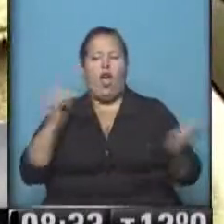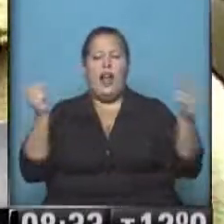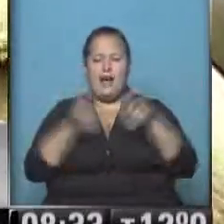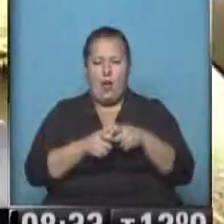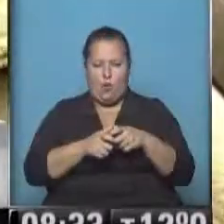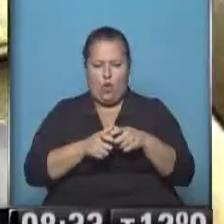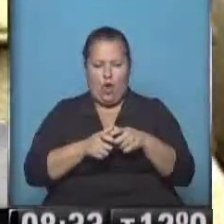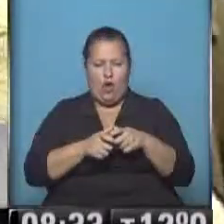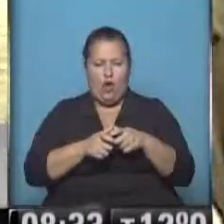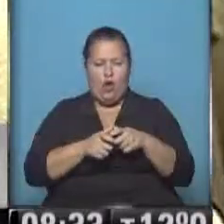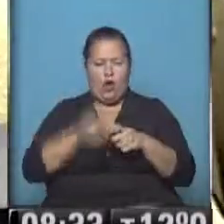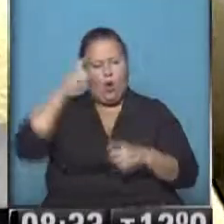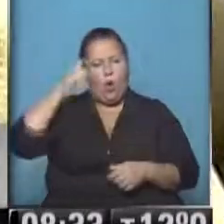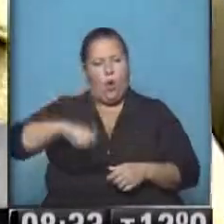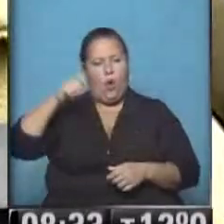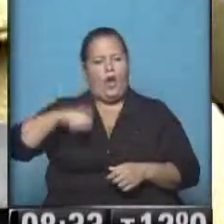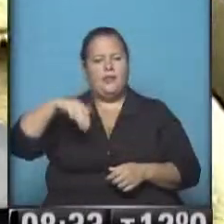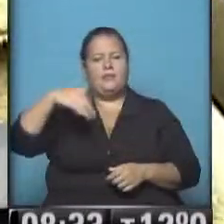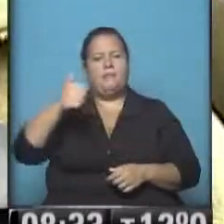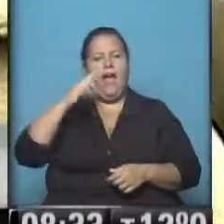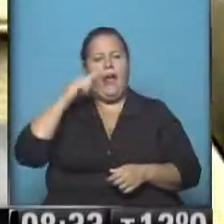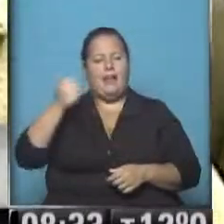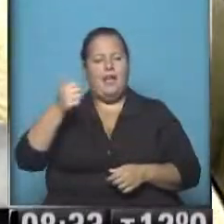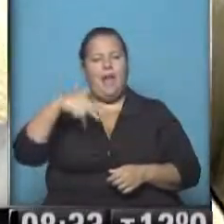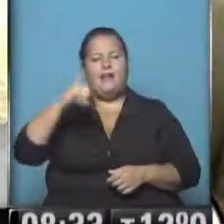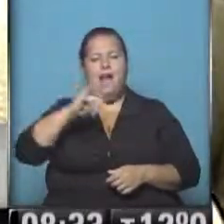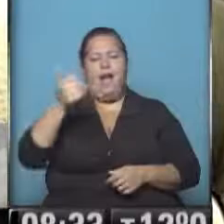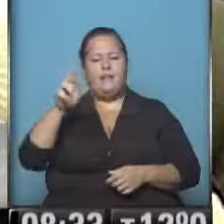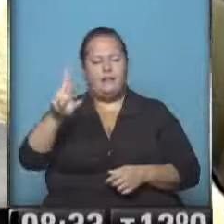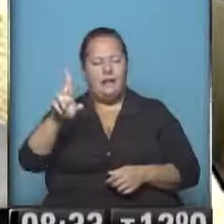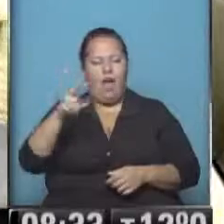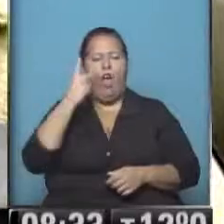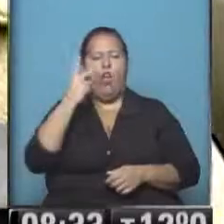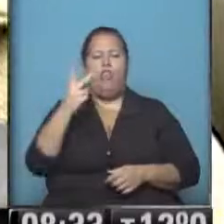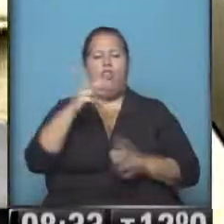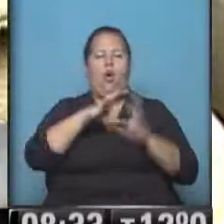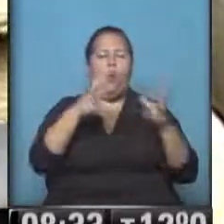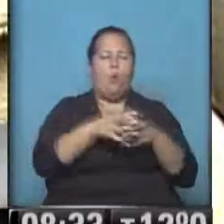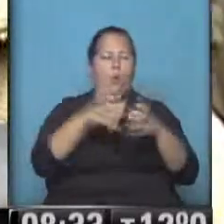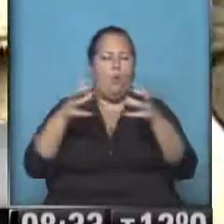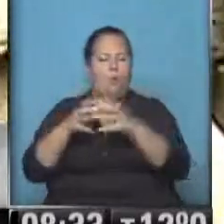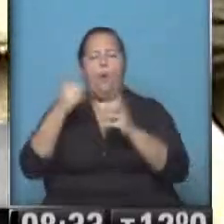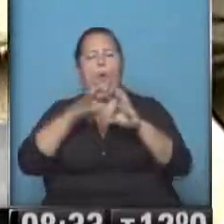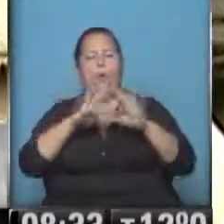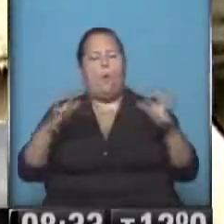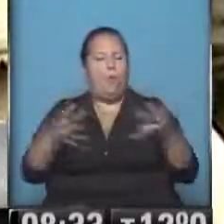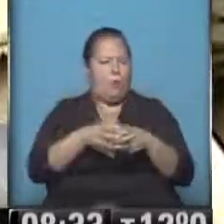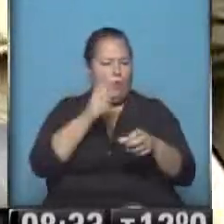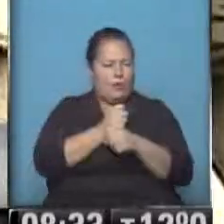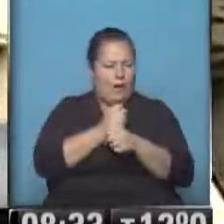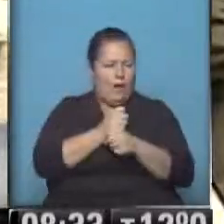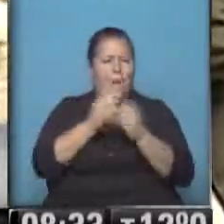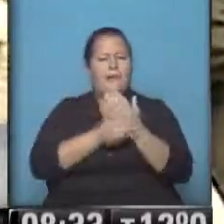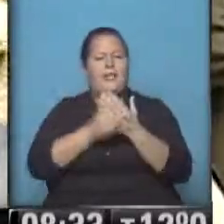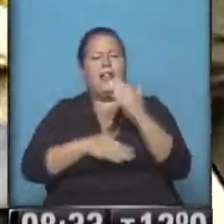la jueza María Nazar, donde se armó dos mesas de trabajo, una mesa de trabajo, con el Ministerio